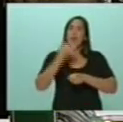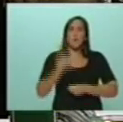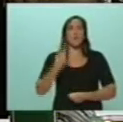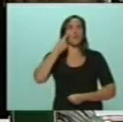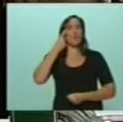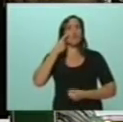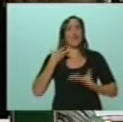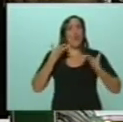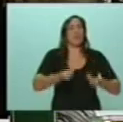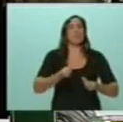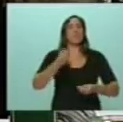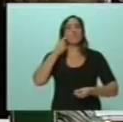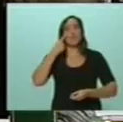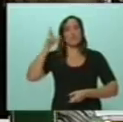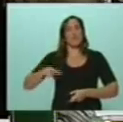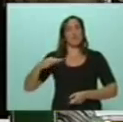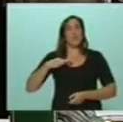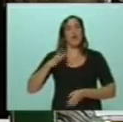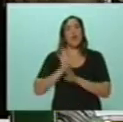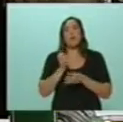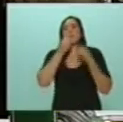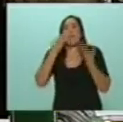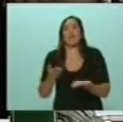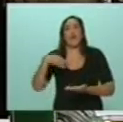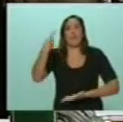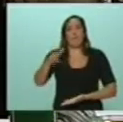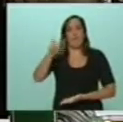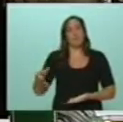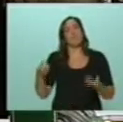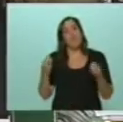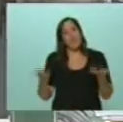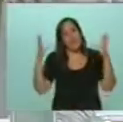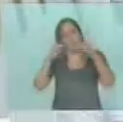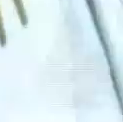más el otro y el prójimo. Muchas gracias y buenas noches a todos y a todas.